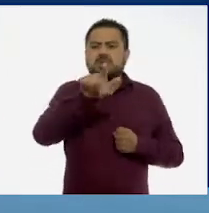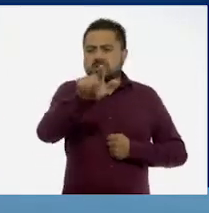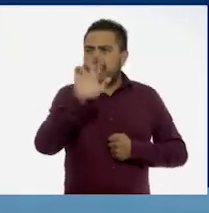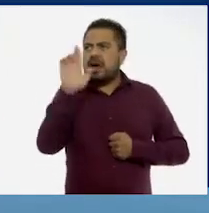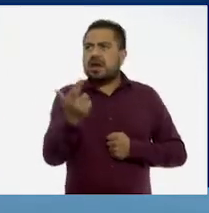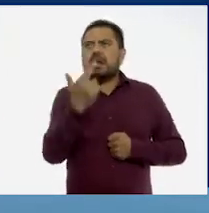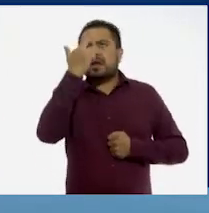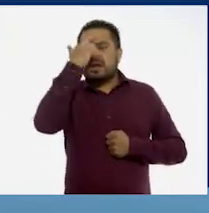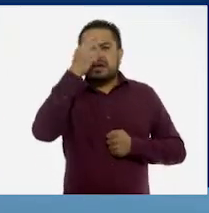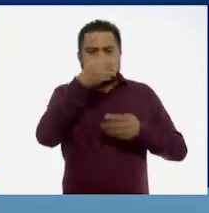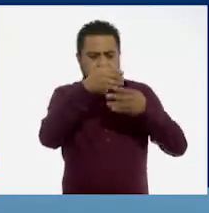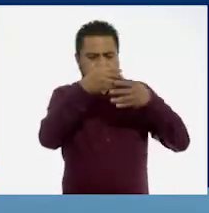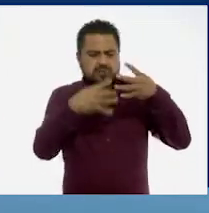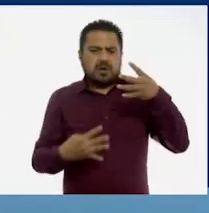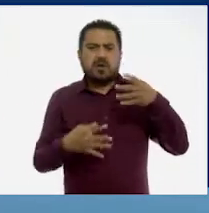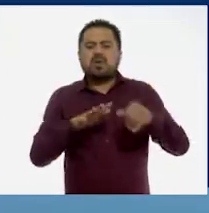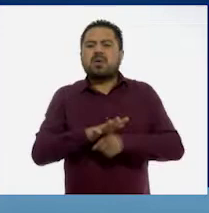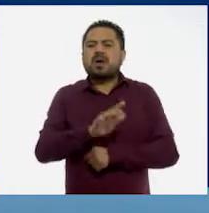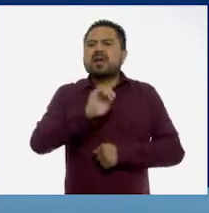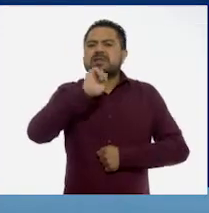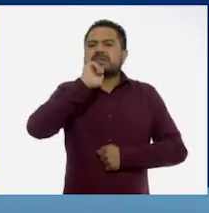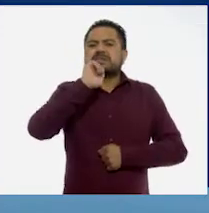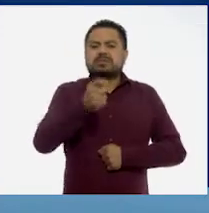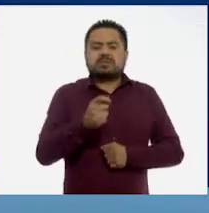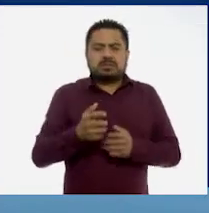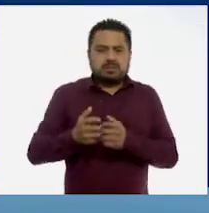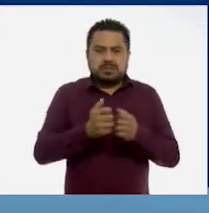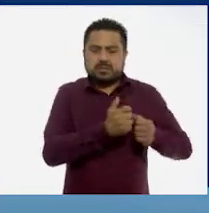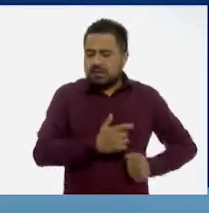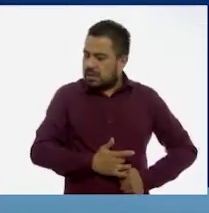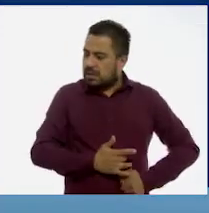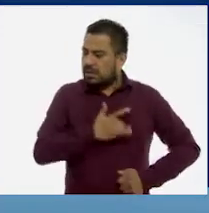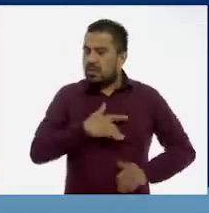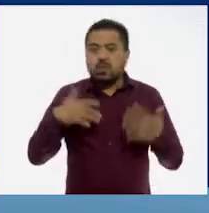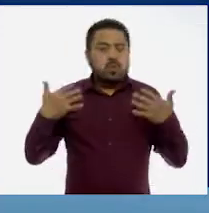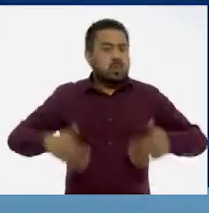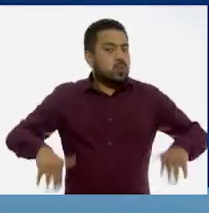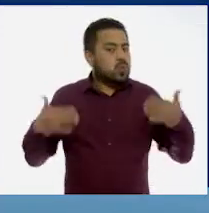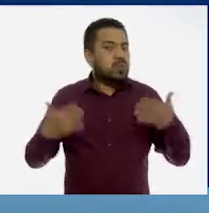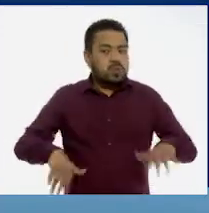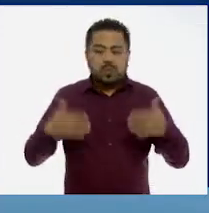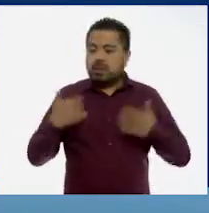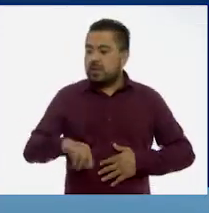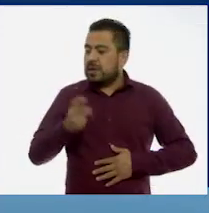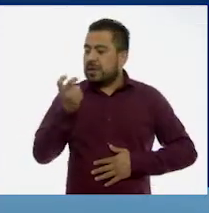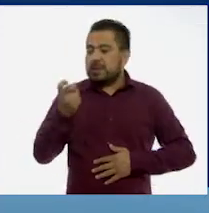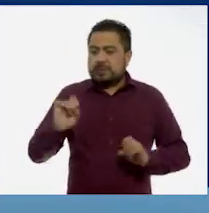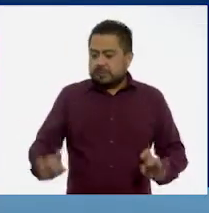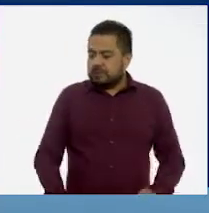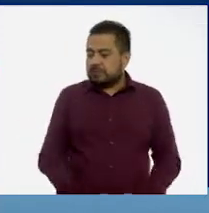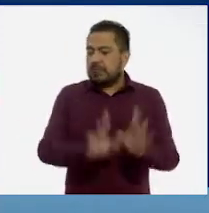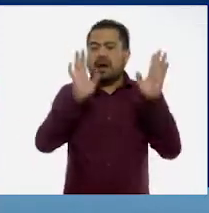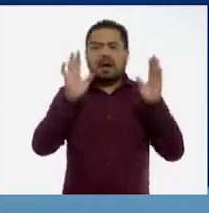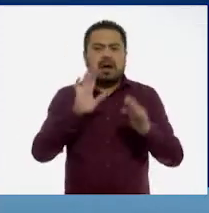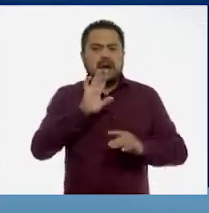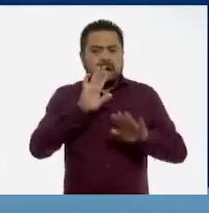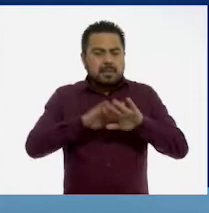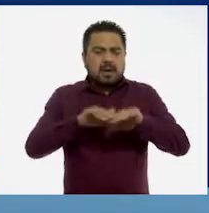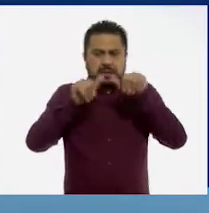que vimos la característica de la tensión, que es lo que realmente nos provoca pues